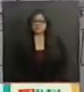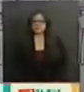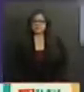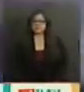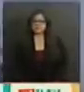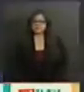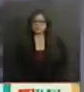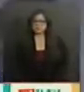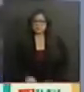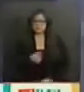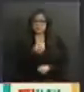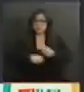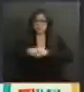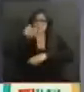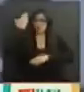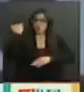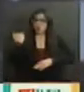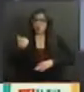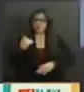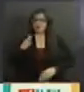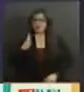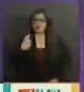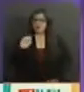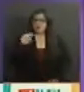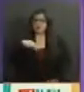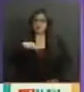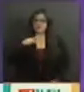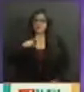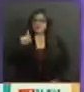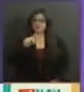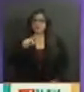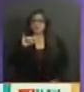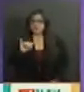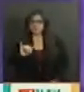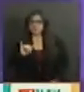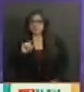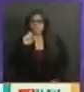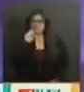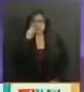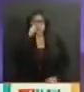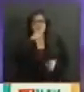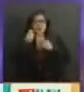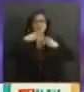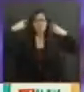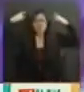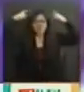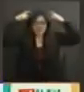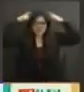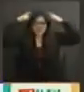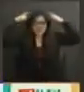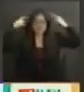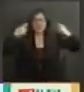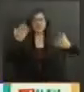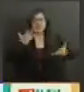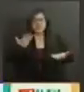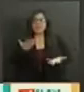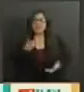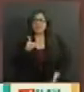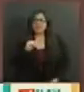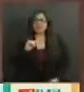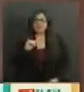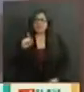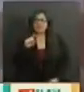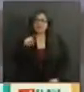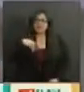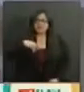Hace algunos años, Banksy montó una especie de Disneylandia a la que llamó Dismaland, y que